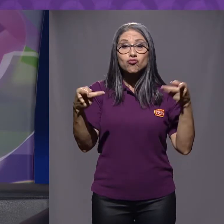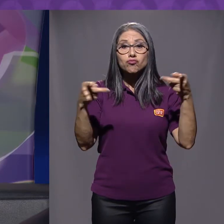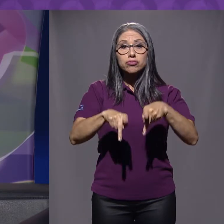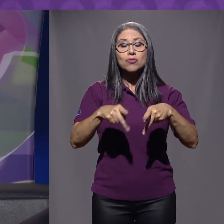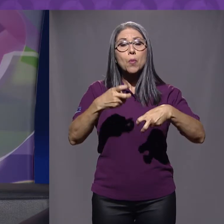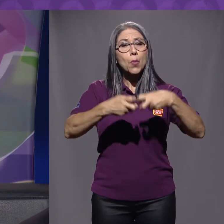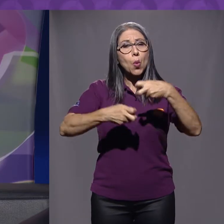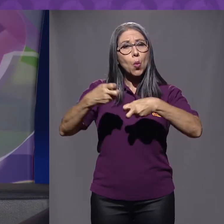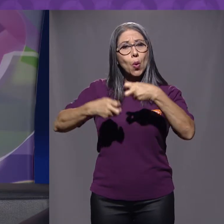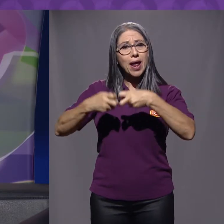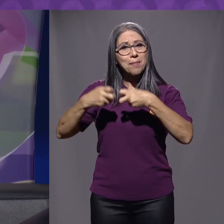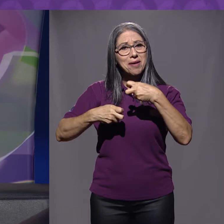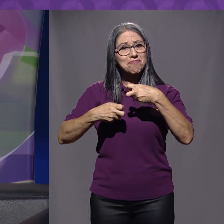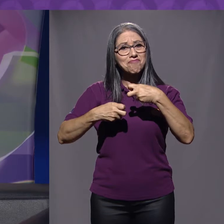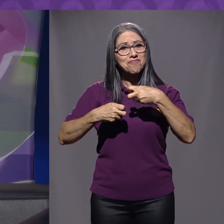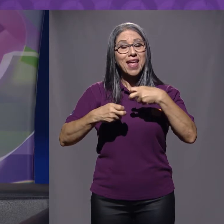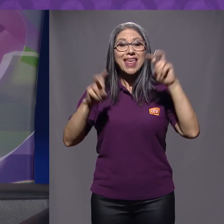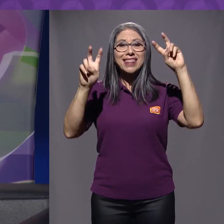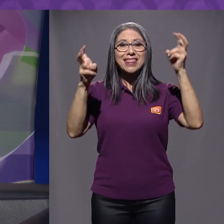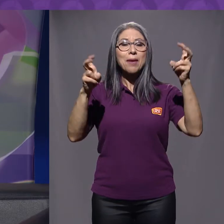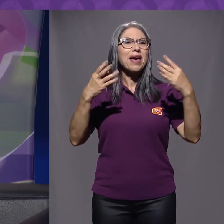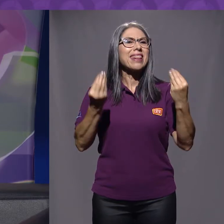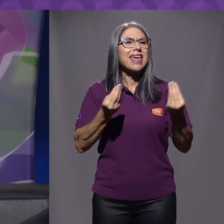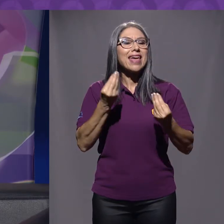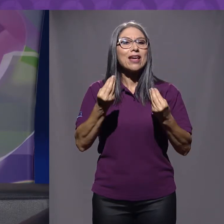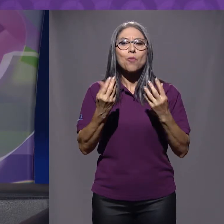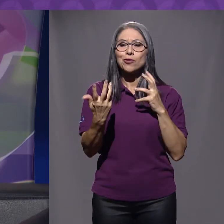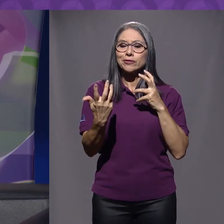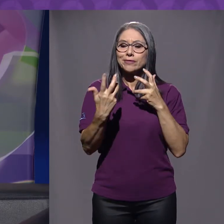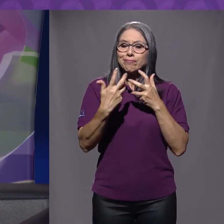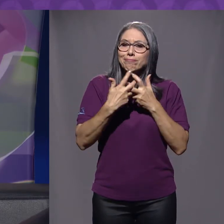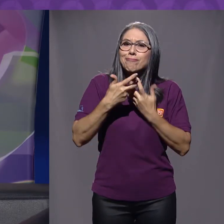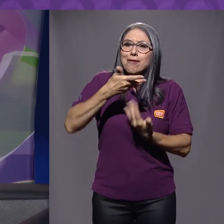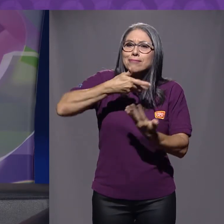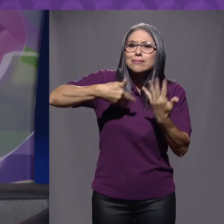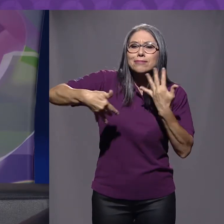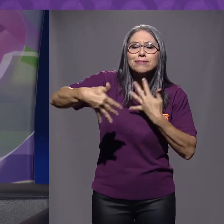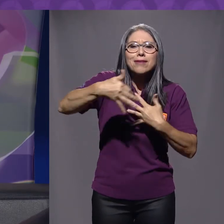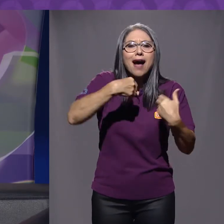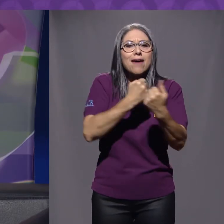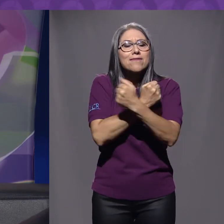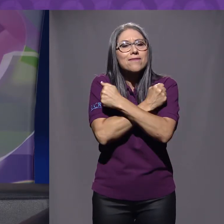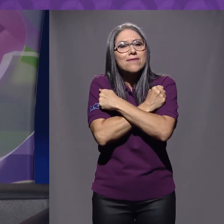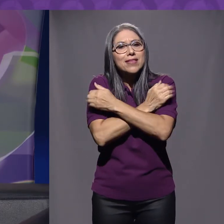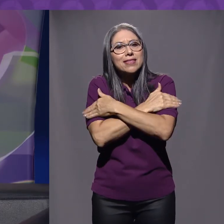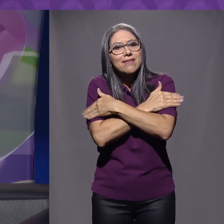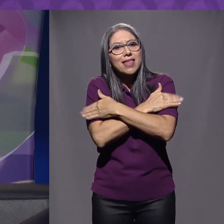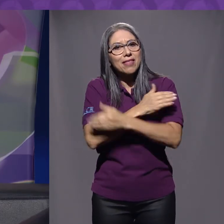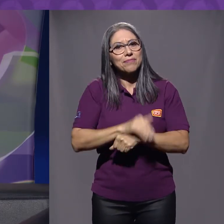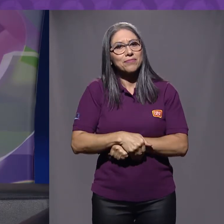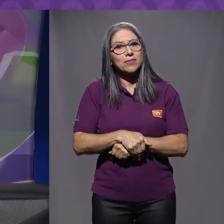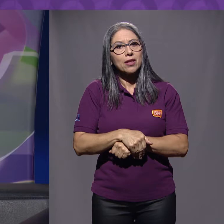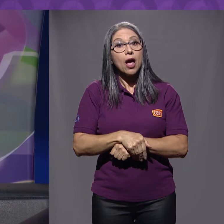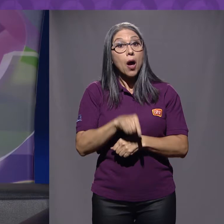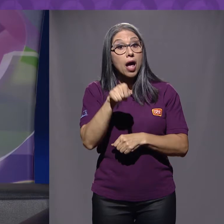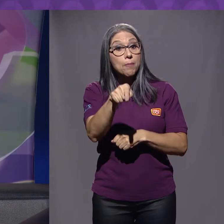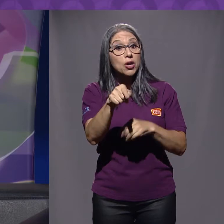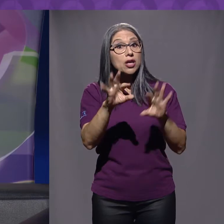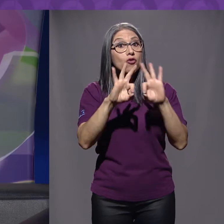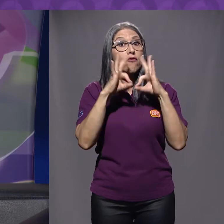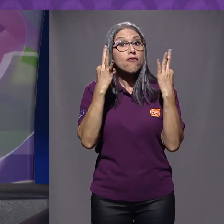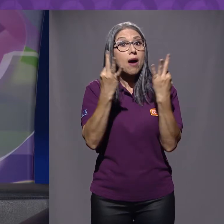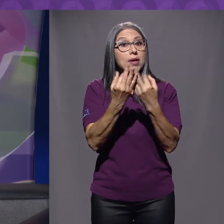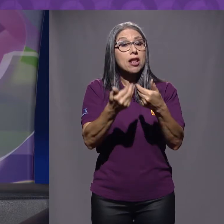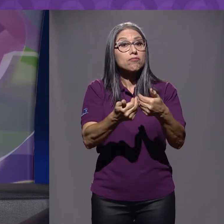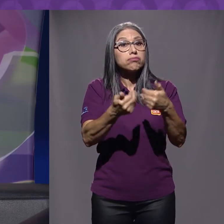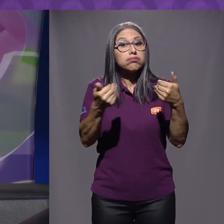problema en la parte de afectividad, porque esto pues distanció no solo a la familia inmediatamente, sino a